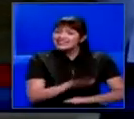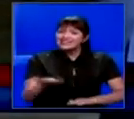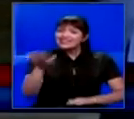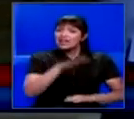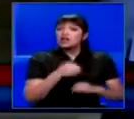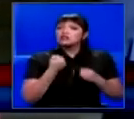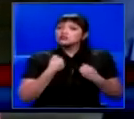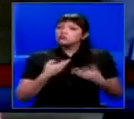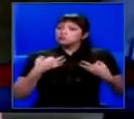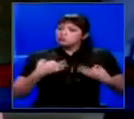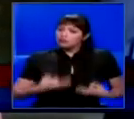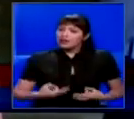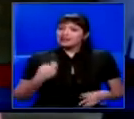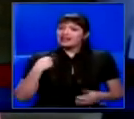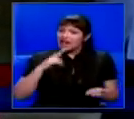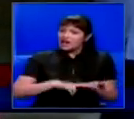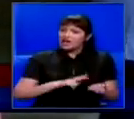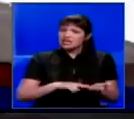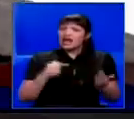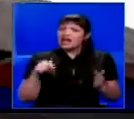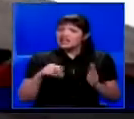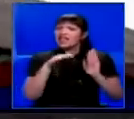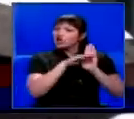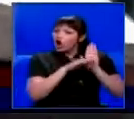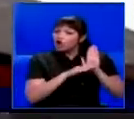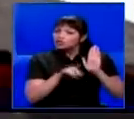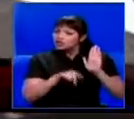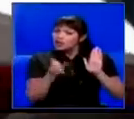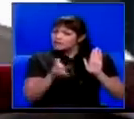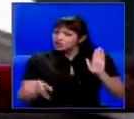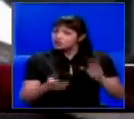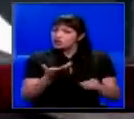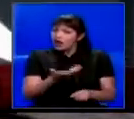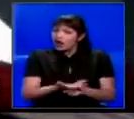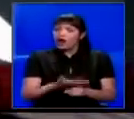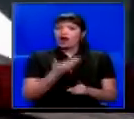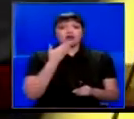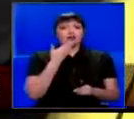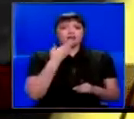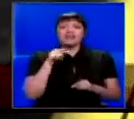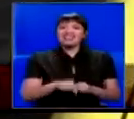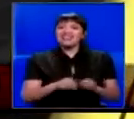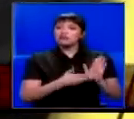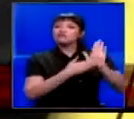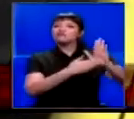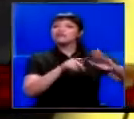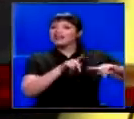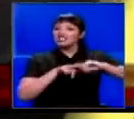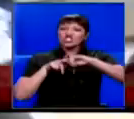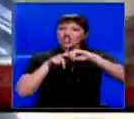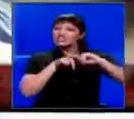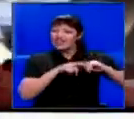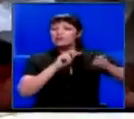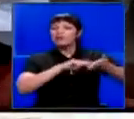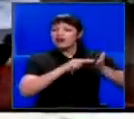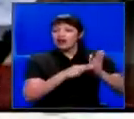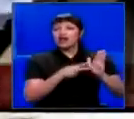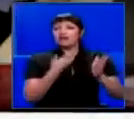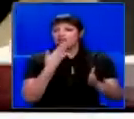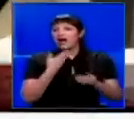parte de la realidad de las personas en esta condición. Dramático caso que refleja el problema social del abandono de adultos mayores. Por el